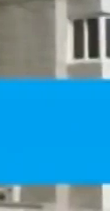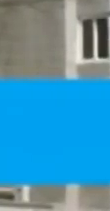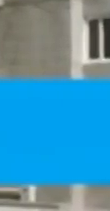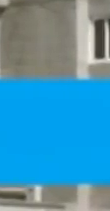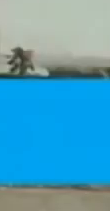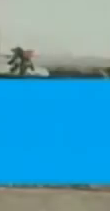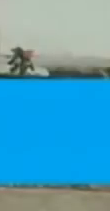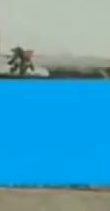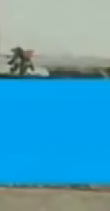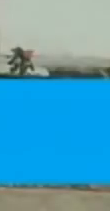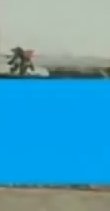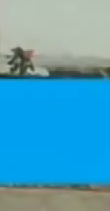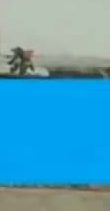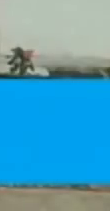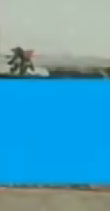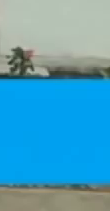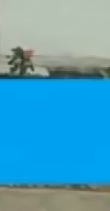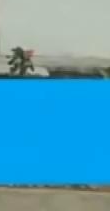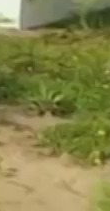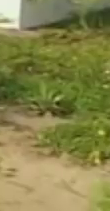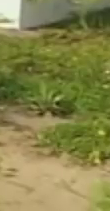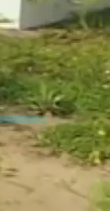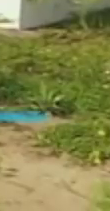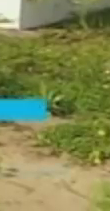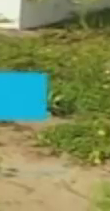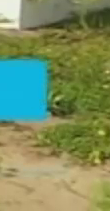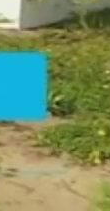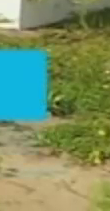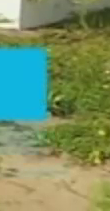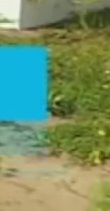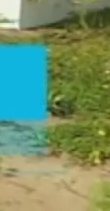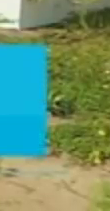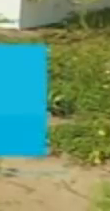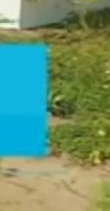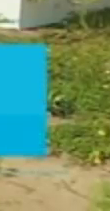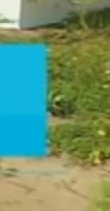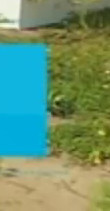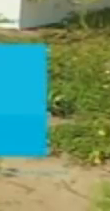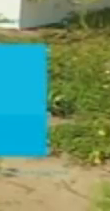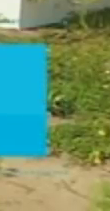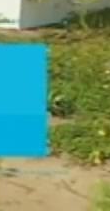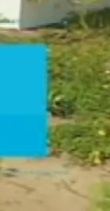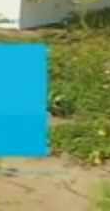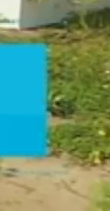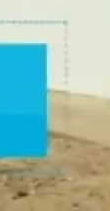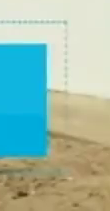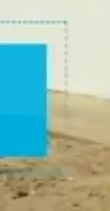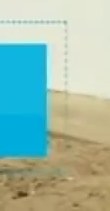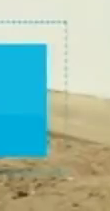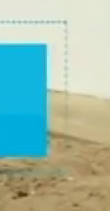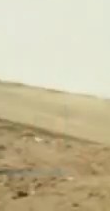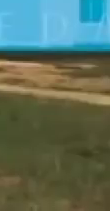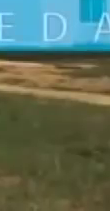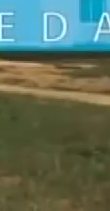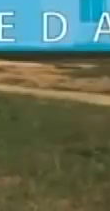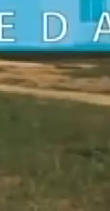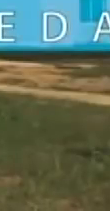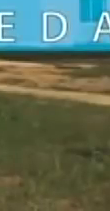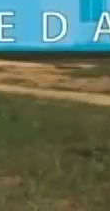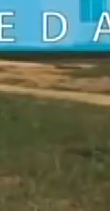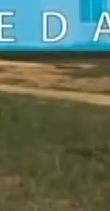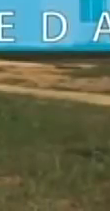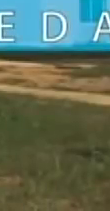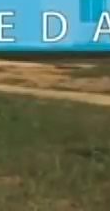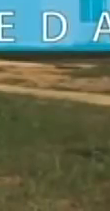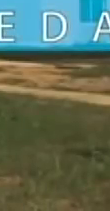Verde, Guanaguanay. Y hoy celebra el hito histórico 2.500.000 en el urbanismo